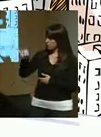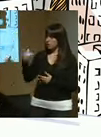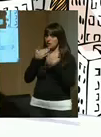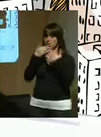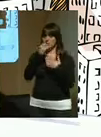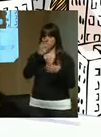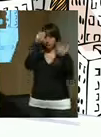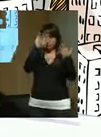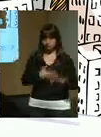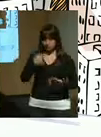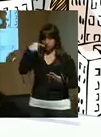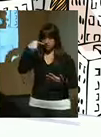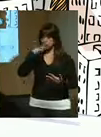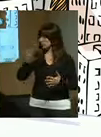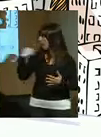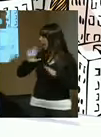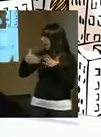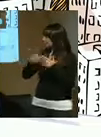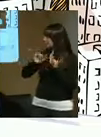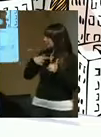bueno, mientras llega el video,